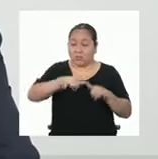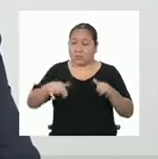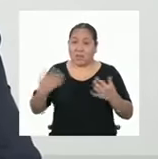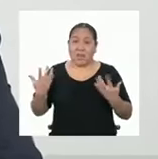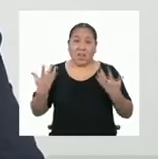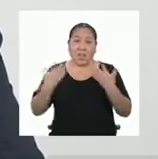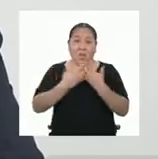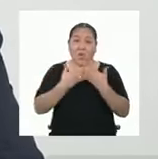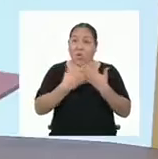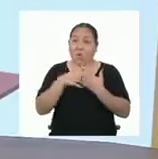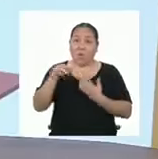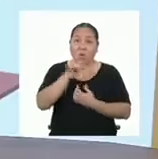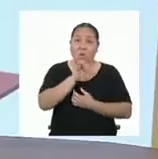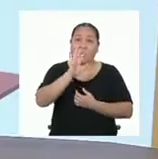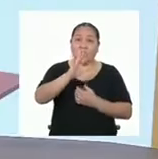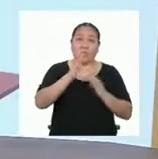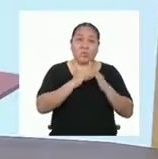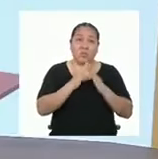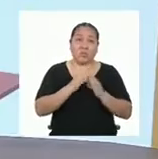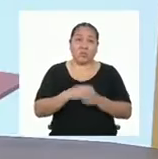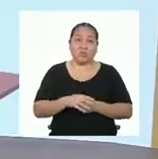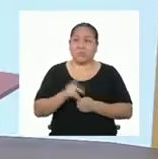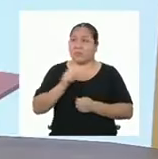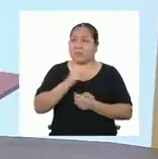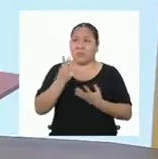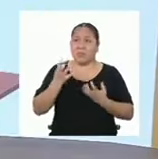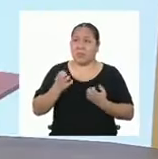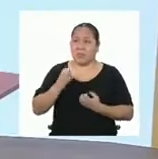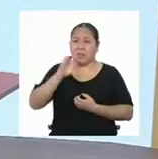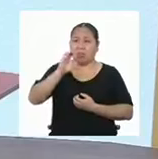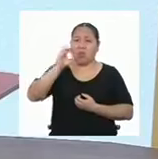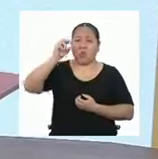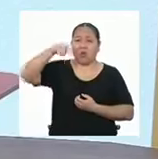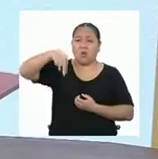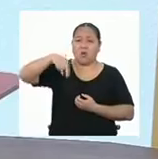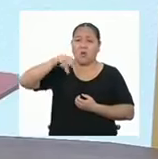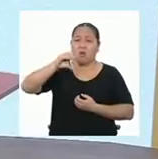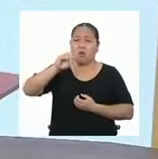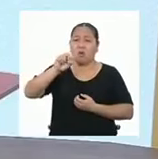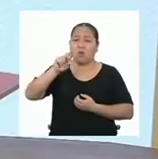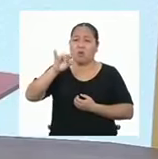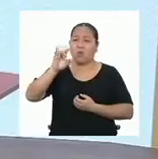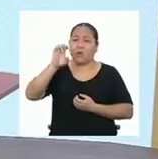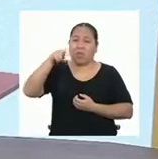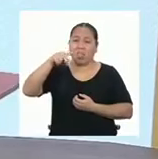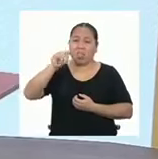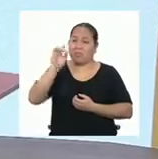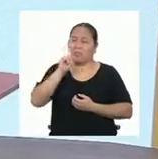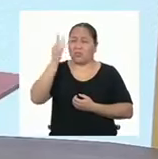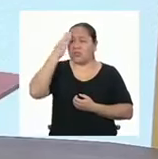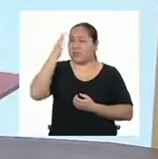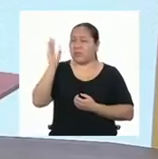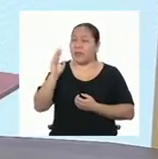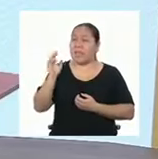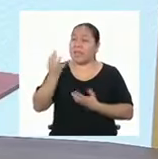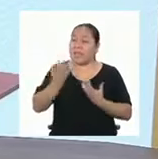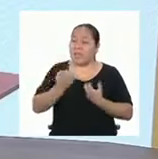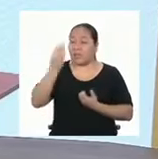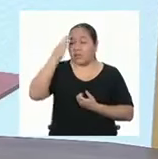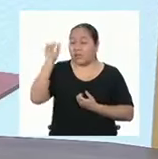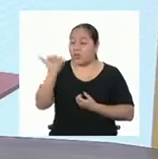con el que tú tienes en casa No, profesor Yo no quiero saber si son congruentes Lo que yo necesito saber es que si son iguales